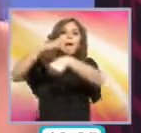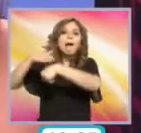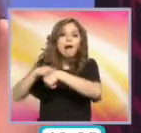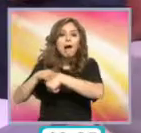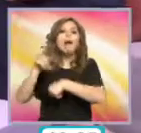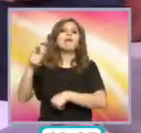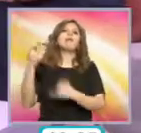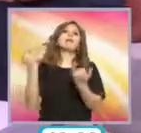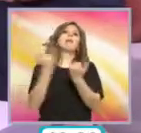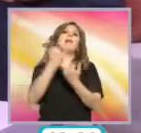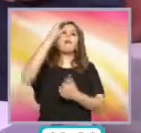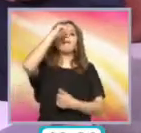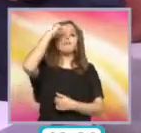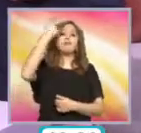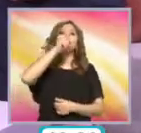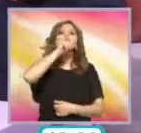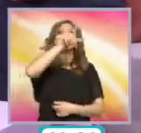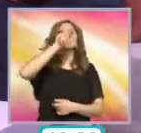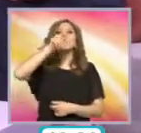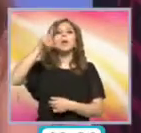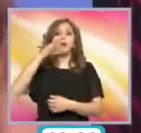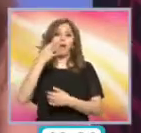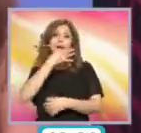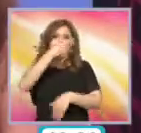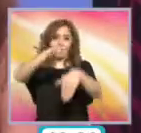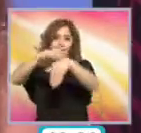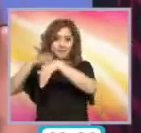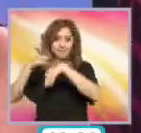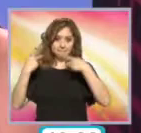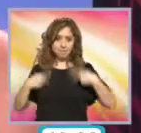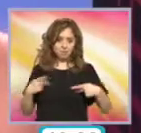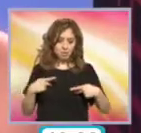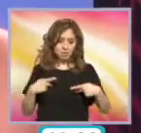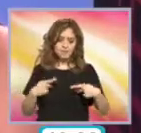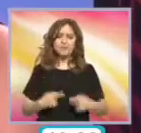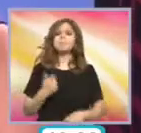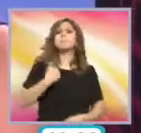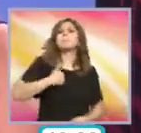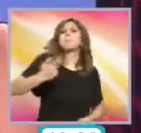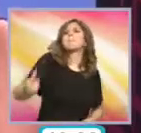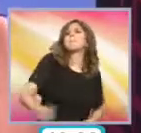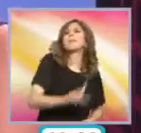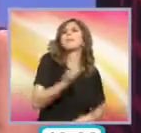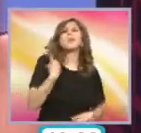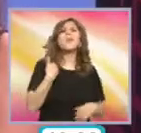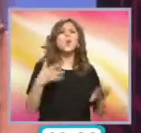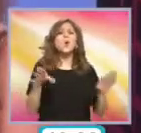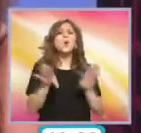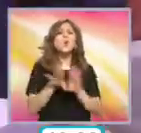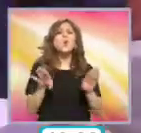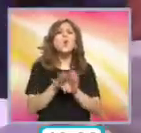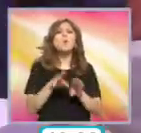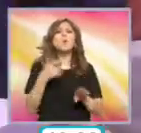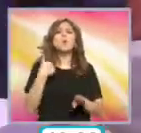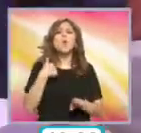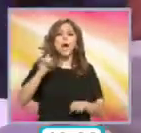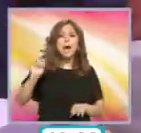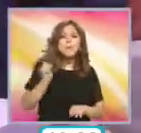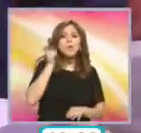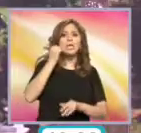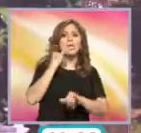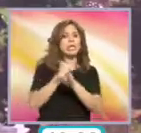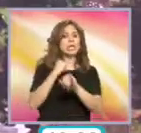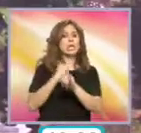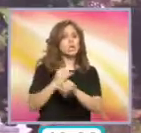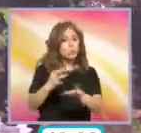Por supuesto. ¿Qué debemos de tener para aprovechar por completo esta conexión? Qué buena pregunta. ¿Cuáles